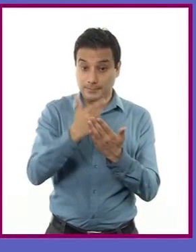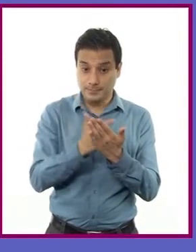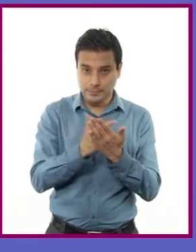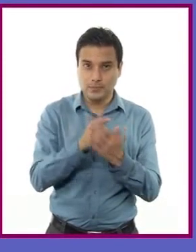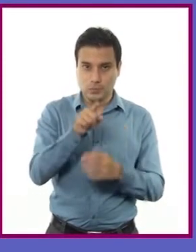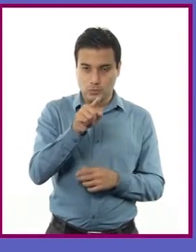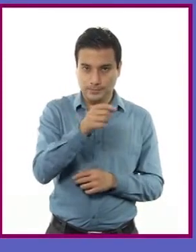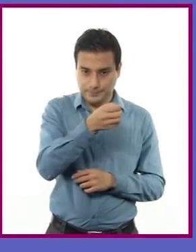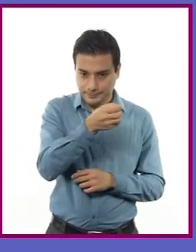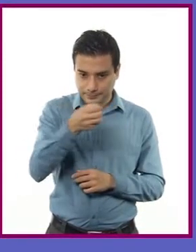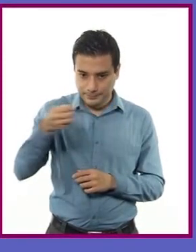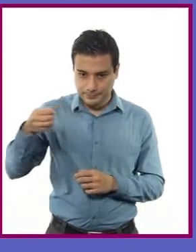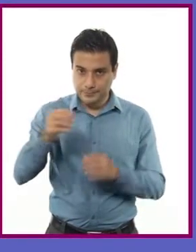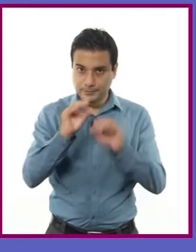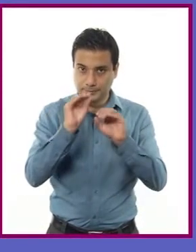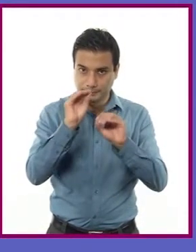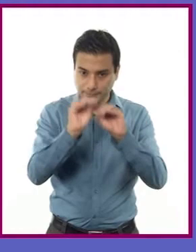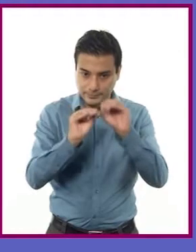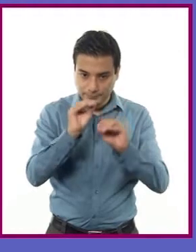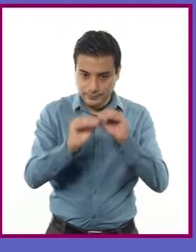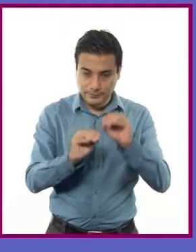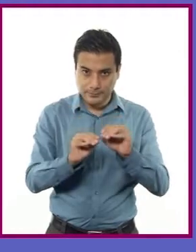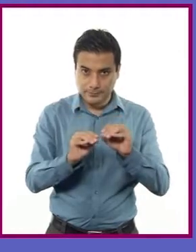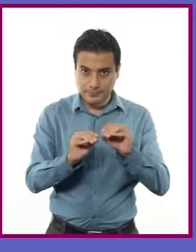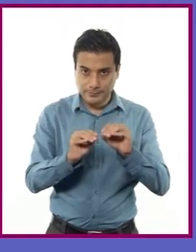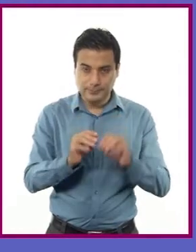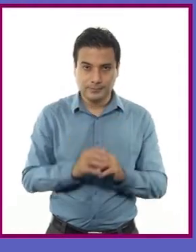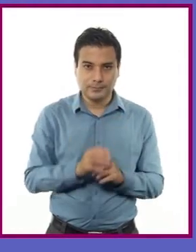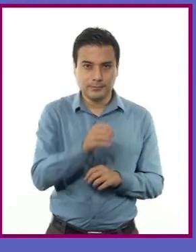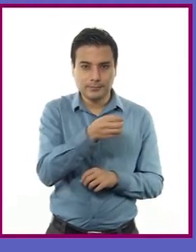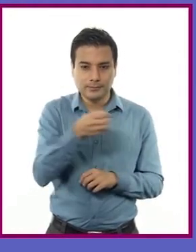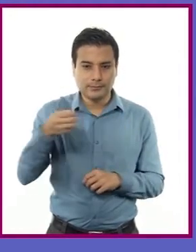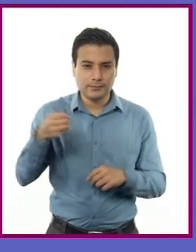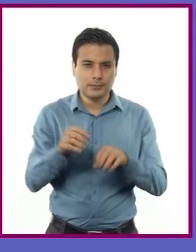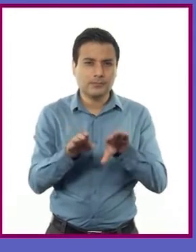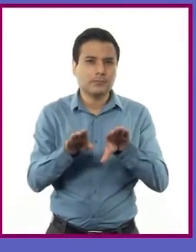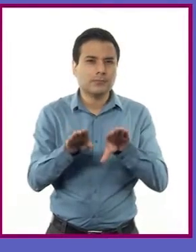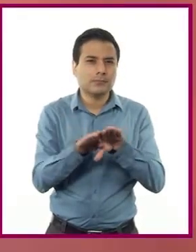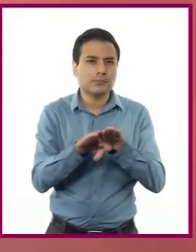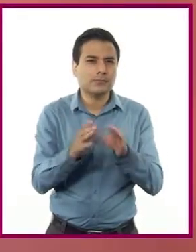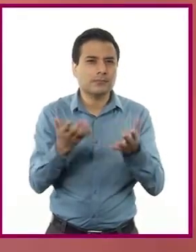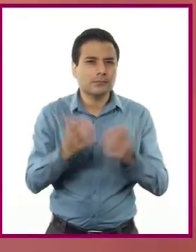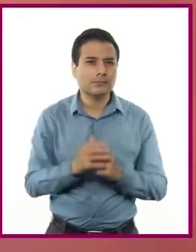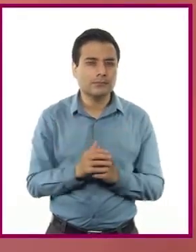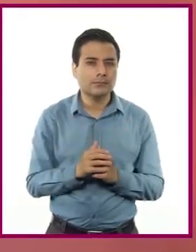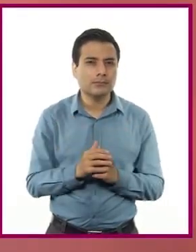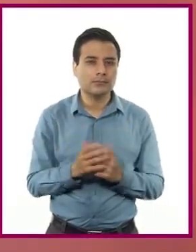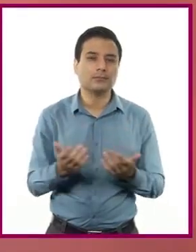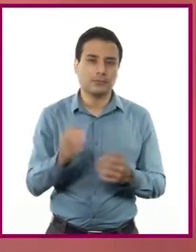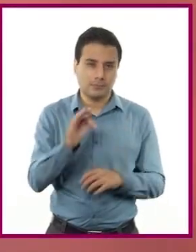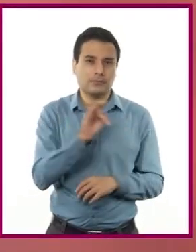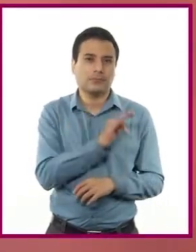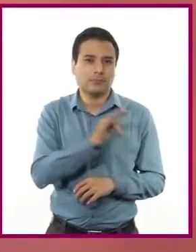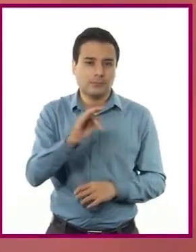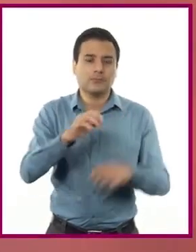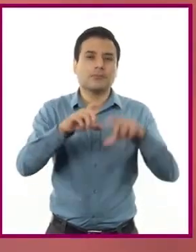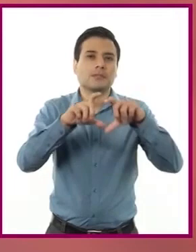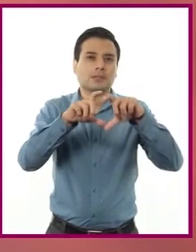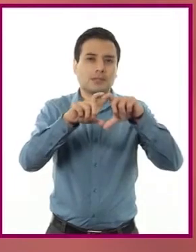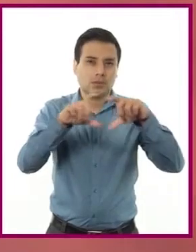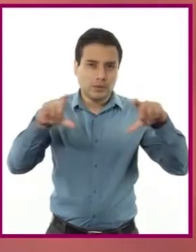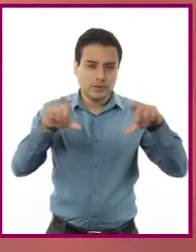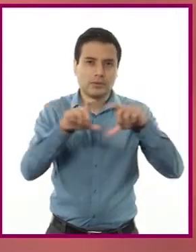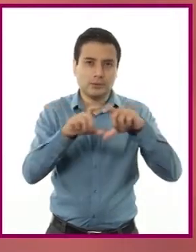glosario. Organizar las palabras ya sea como en el ejemplo, utilizando secciones o también por